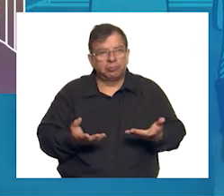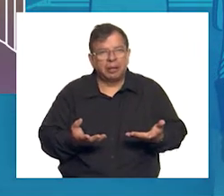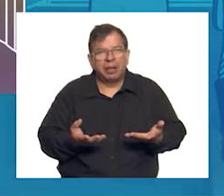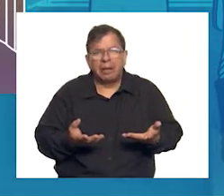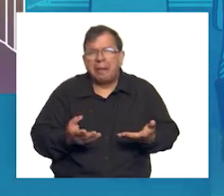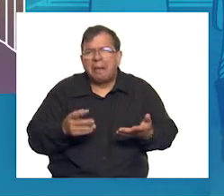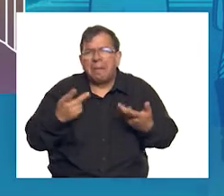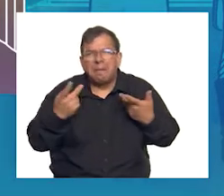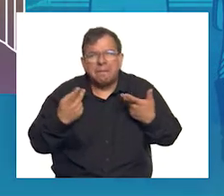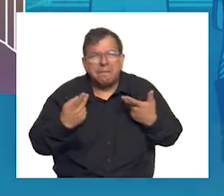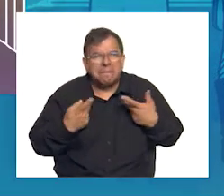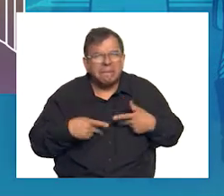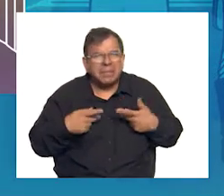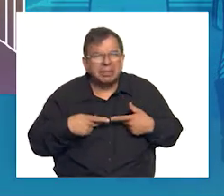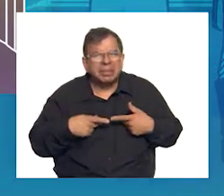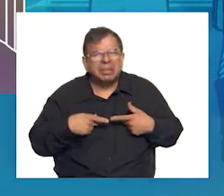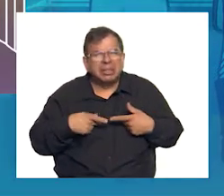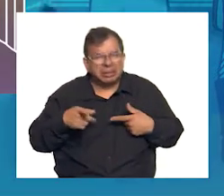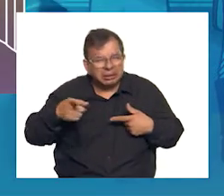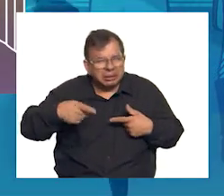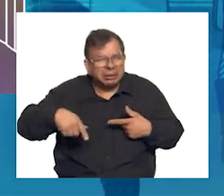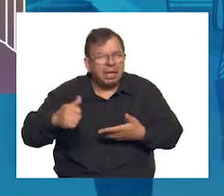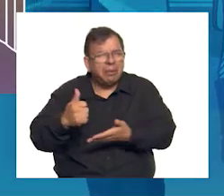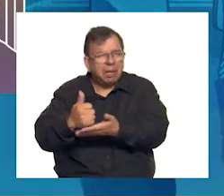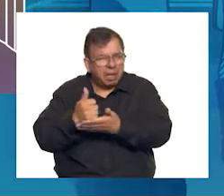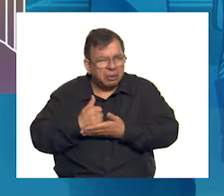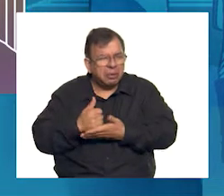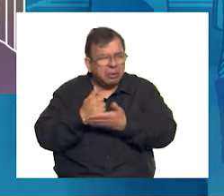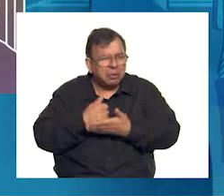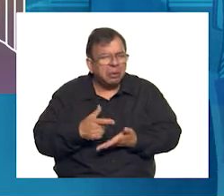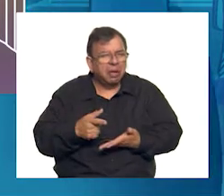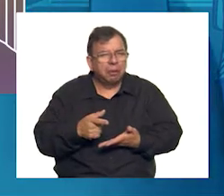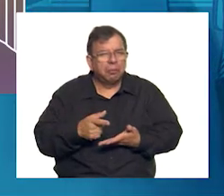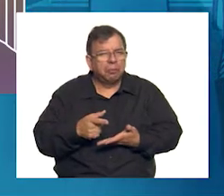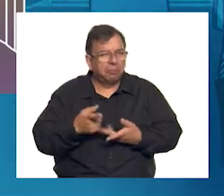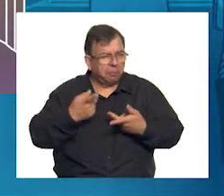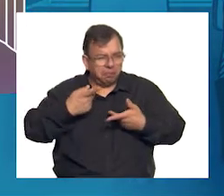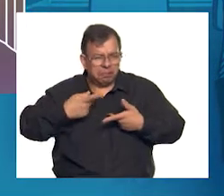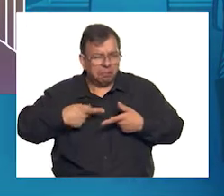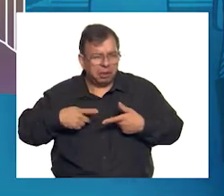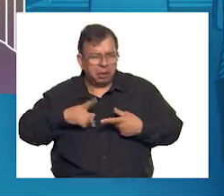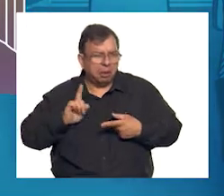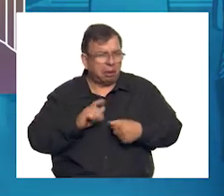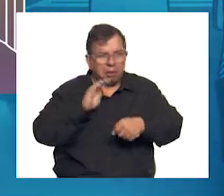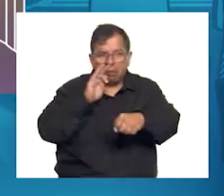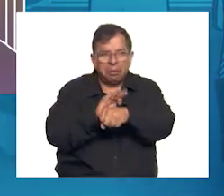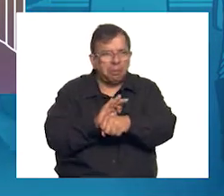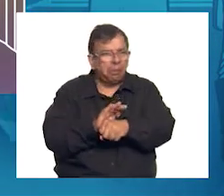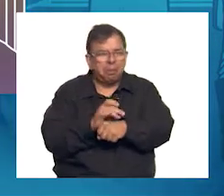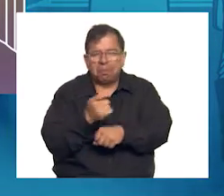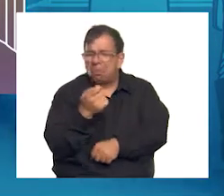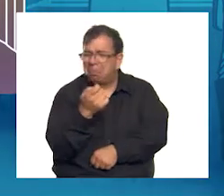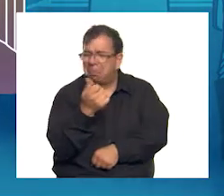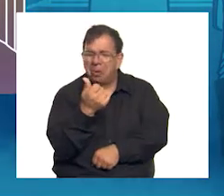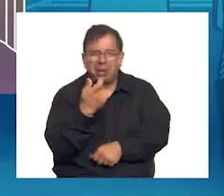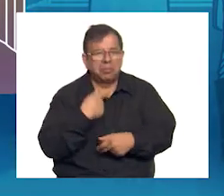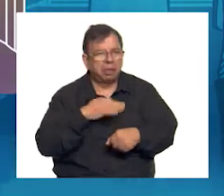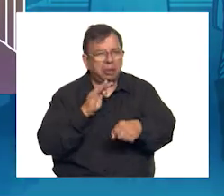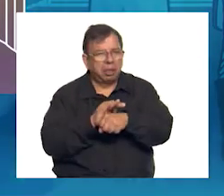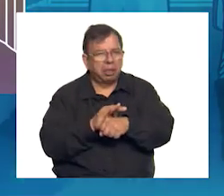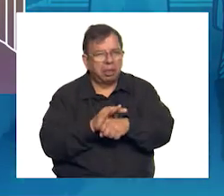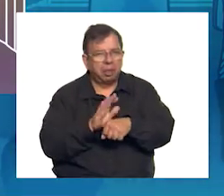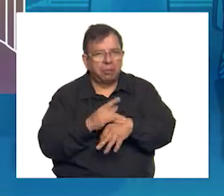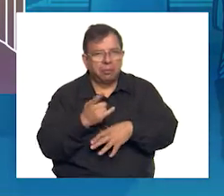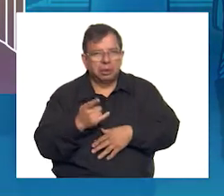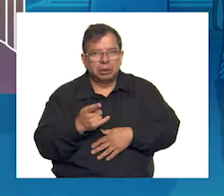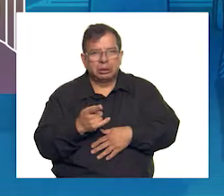muchas personas habían recibido de sus favores, muy pocos salieron a la defensa, en especial porque no